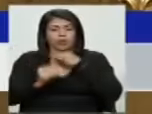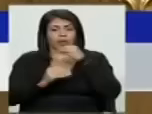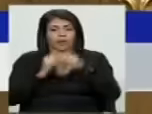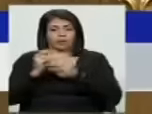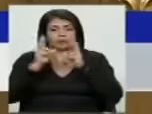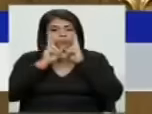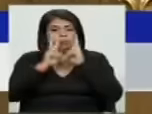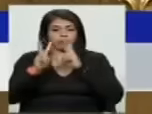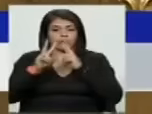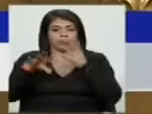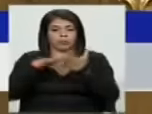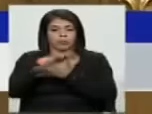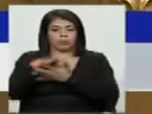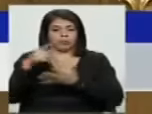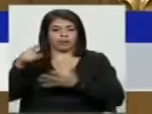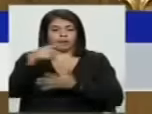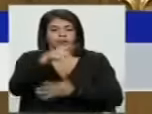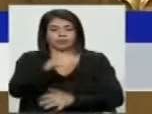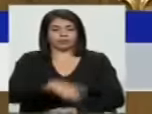ver las consecuencias que tiene.